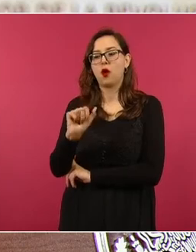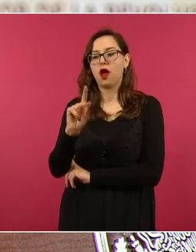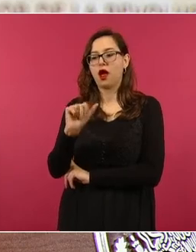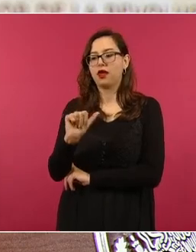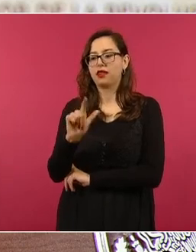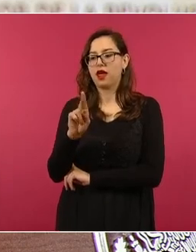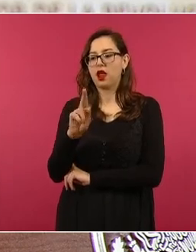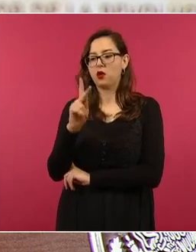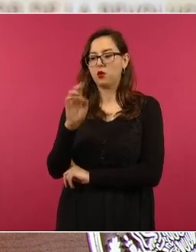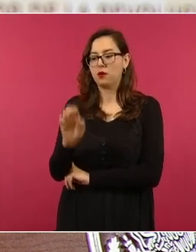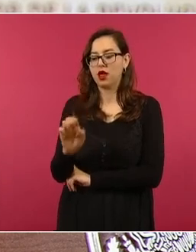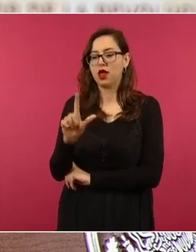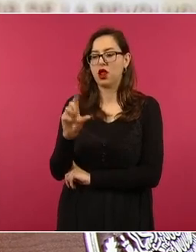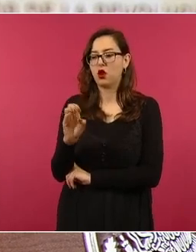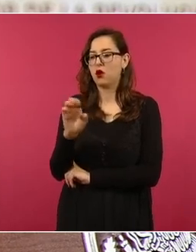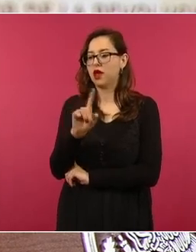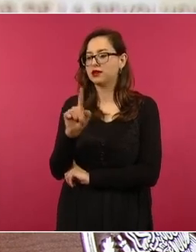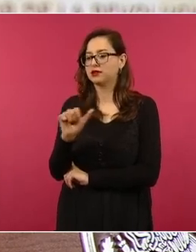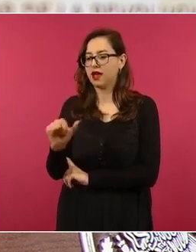Loesa.